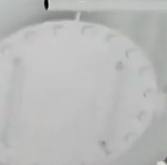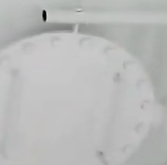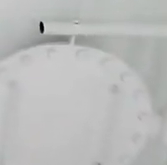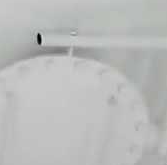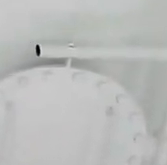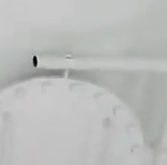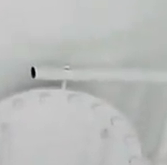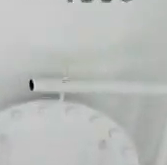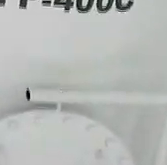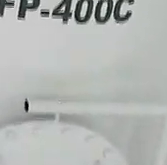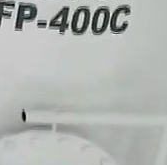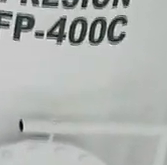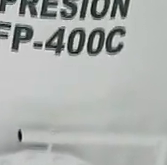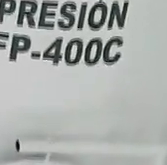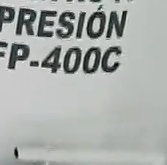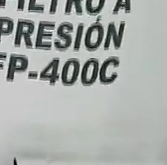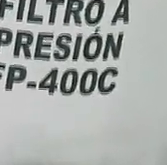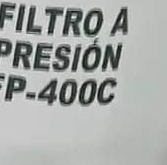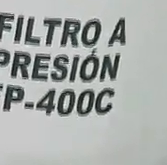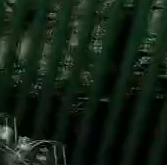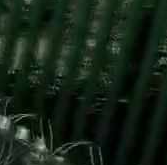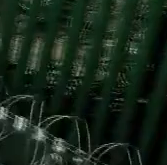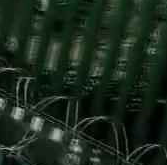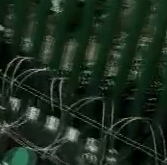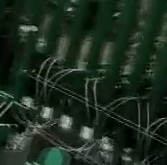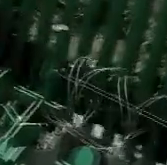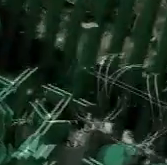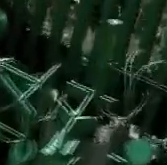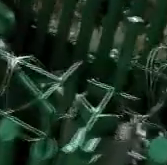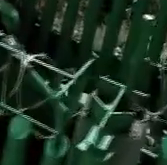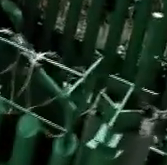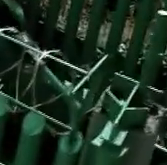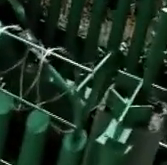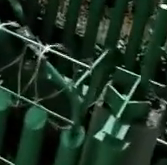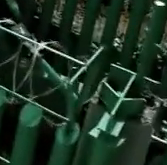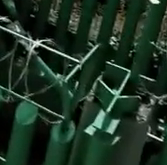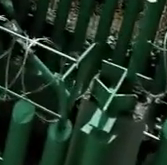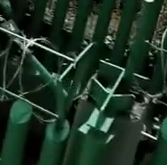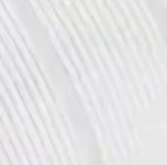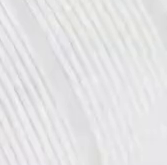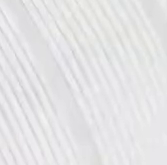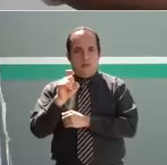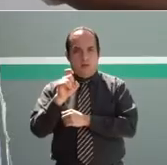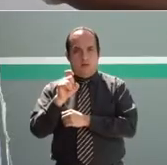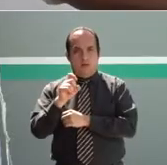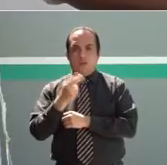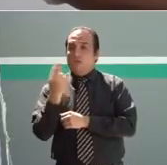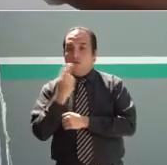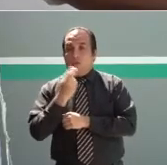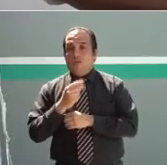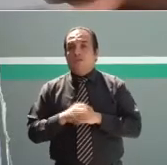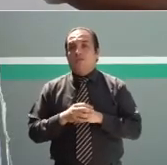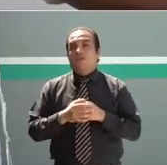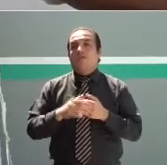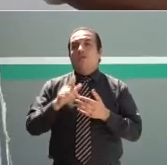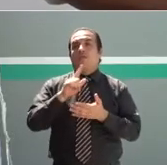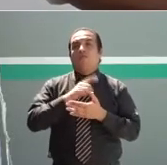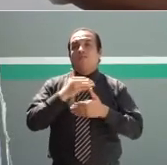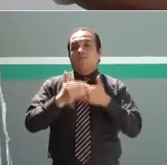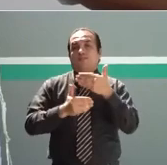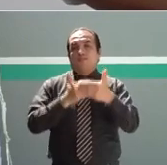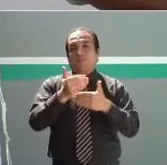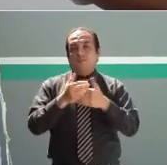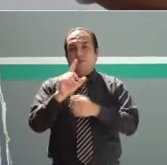permitió mejorar la calidad del agua sin necesidad de hacer una planta de tratamiento. Esa es la gran ventaja cuando hay